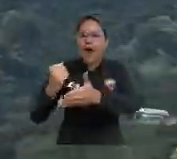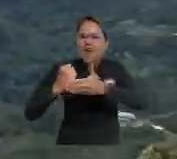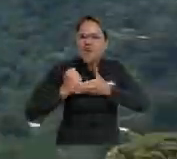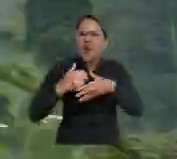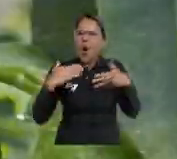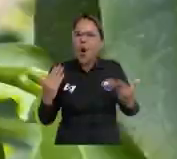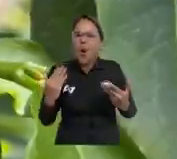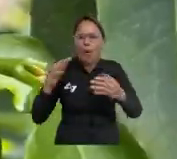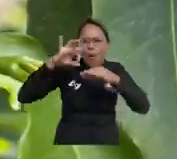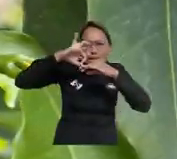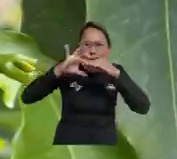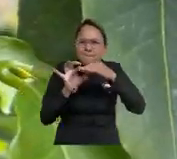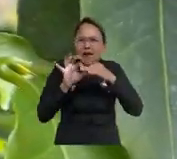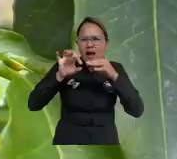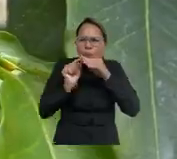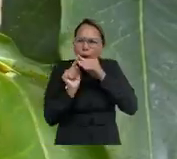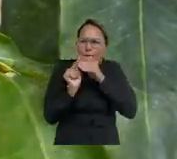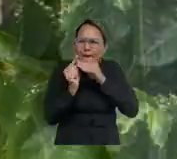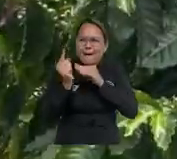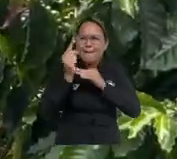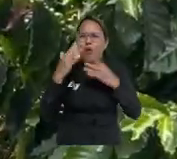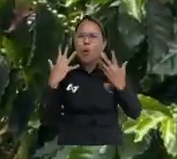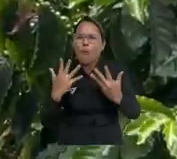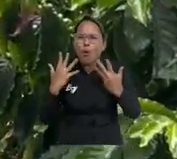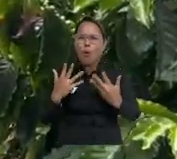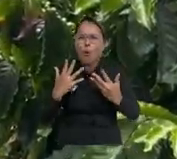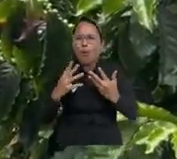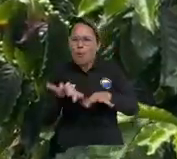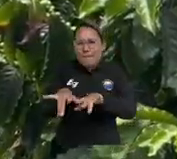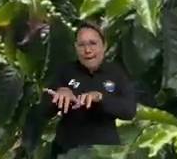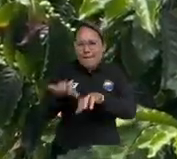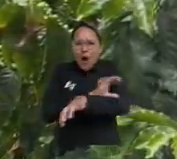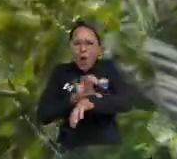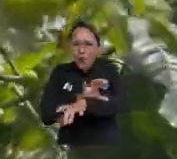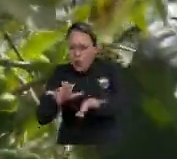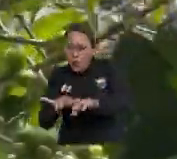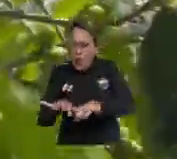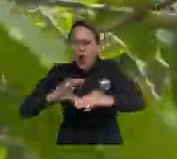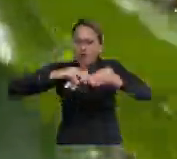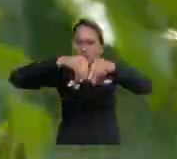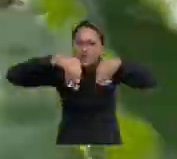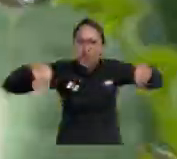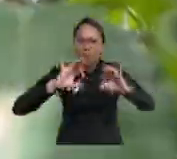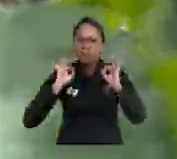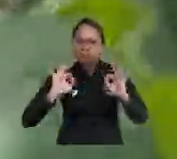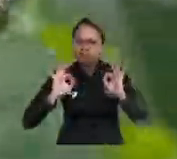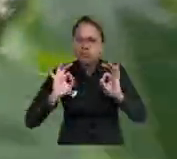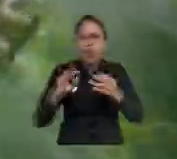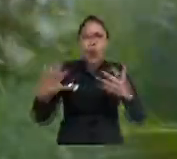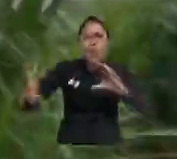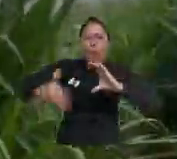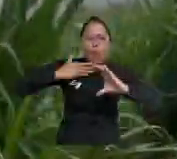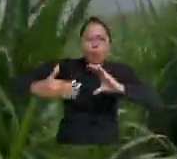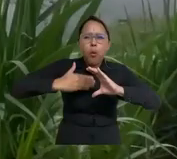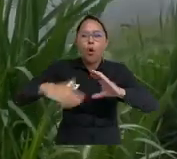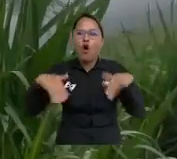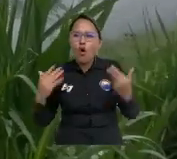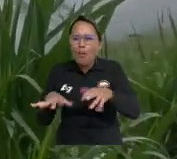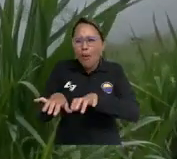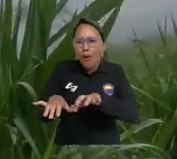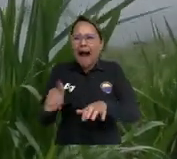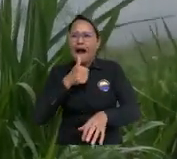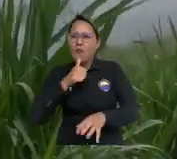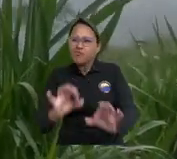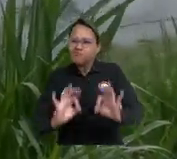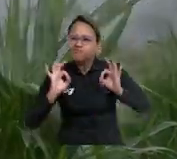la semilla, haciendo control de calidad asistido con ayudas informáticas de la calidad del suelo, de las condiciones